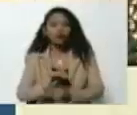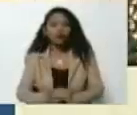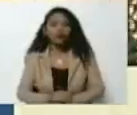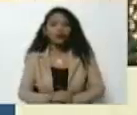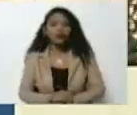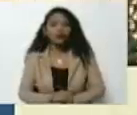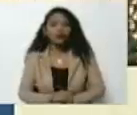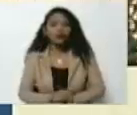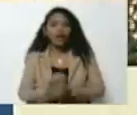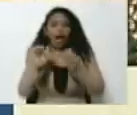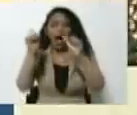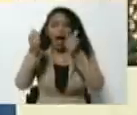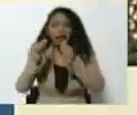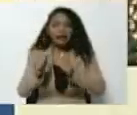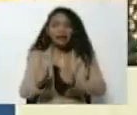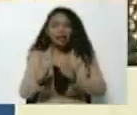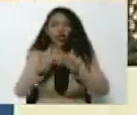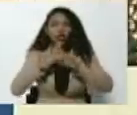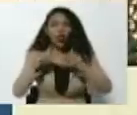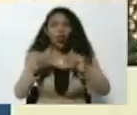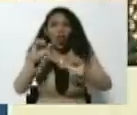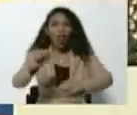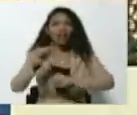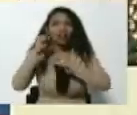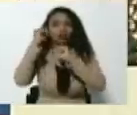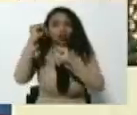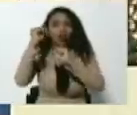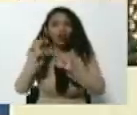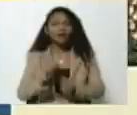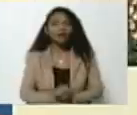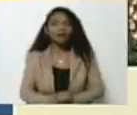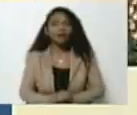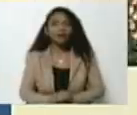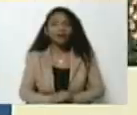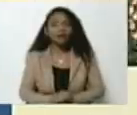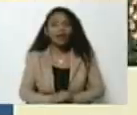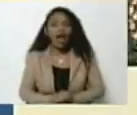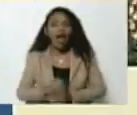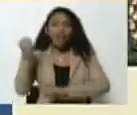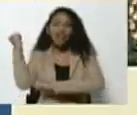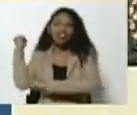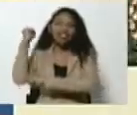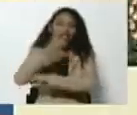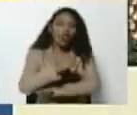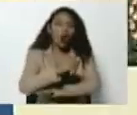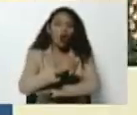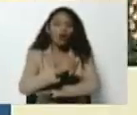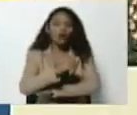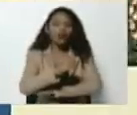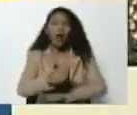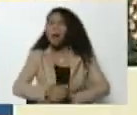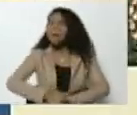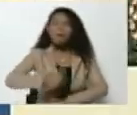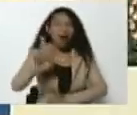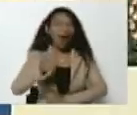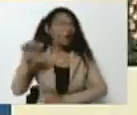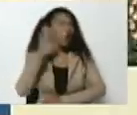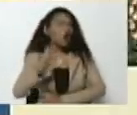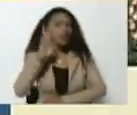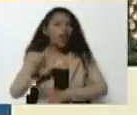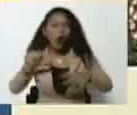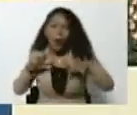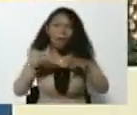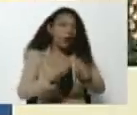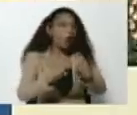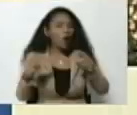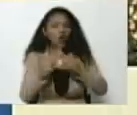al artífice de todas las victorias, al vencedor del más grosero imperio que haya